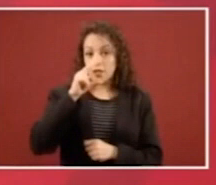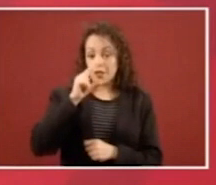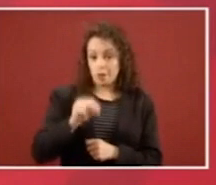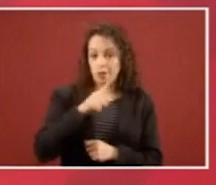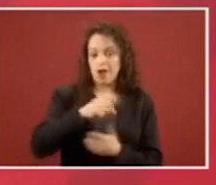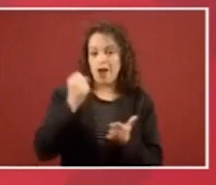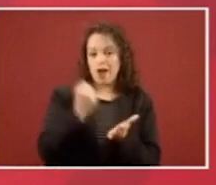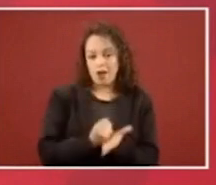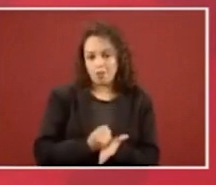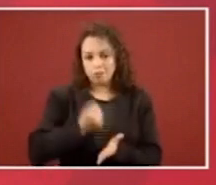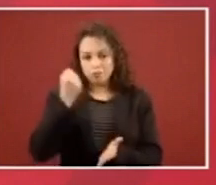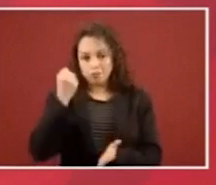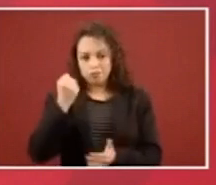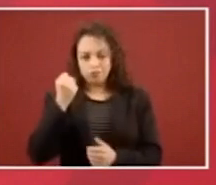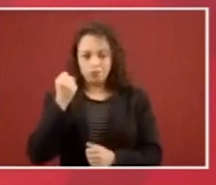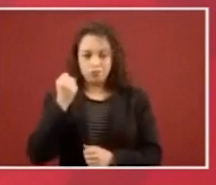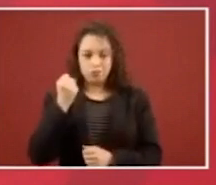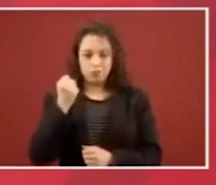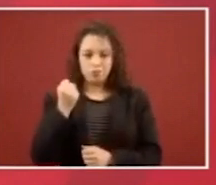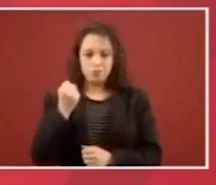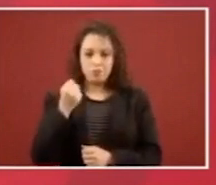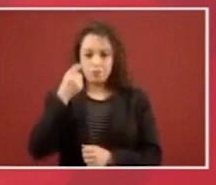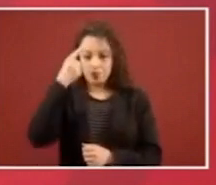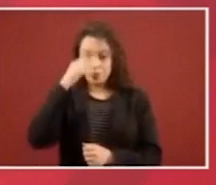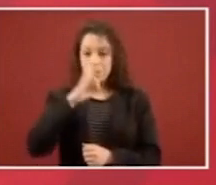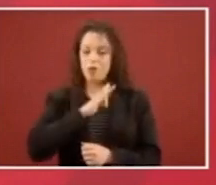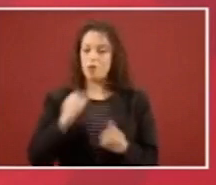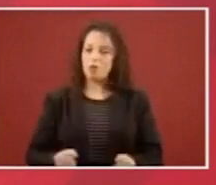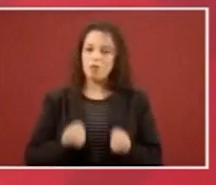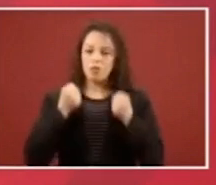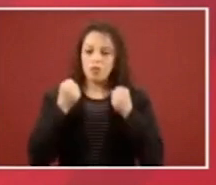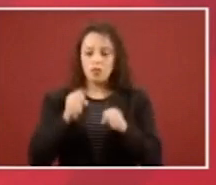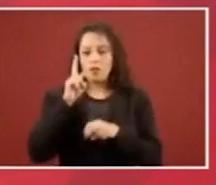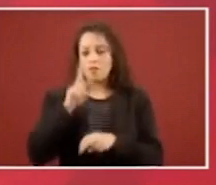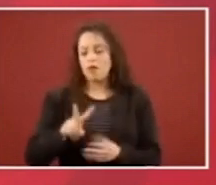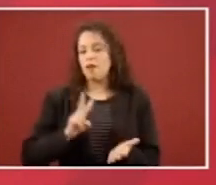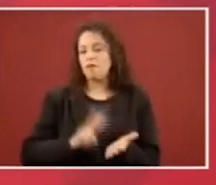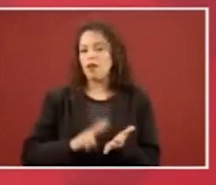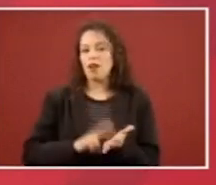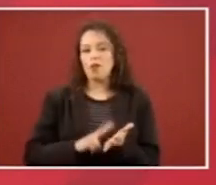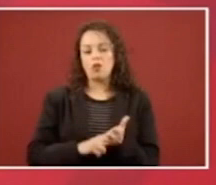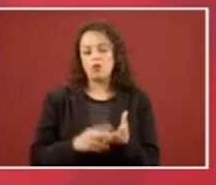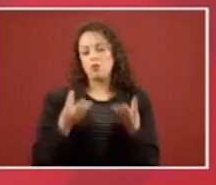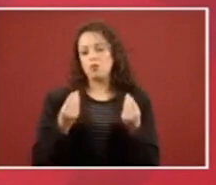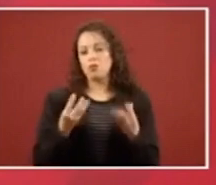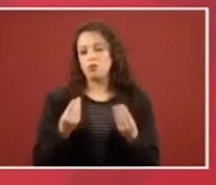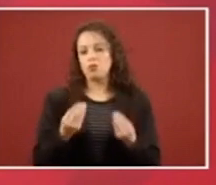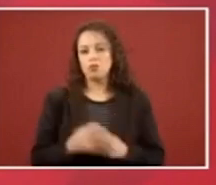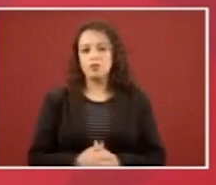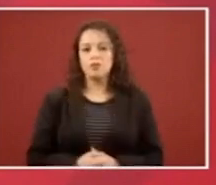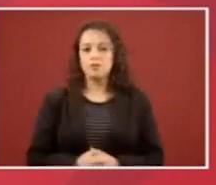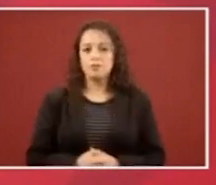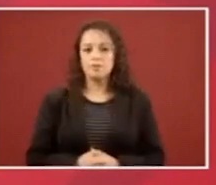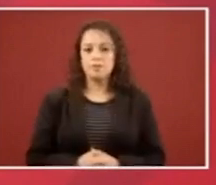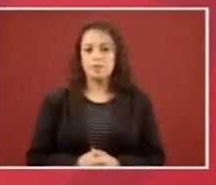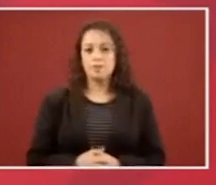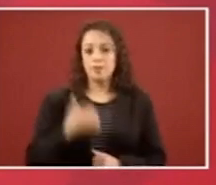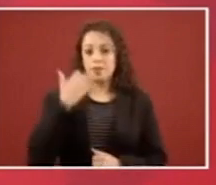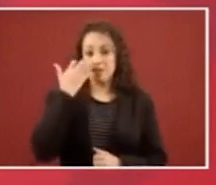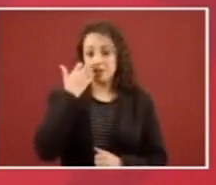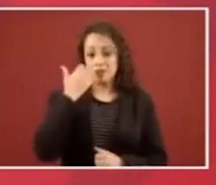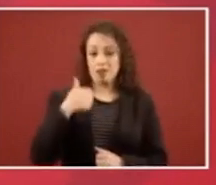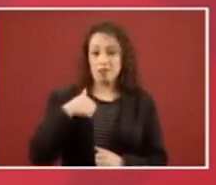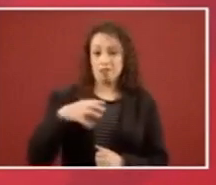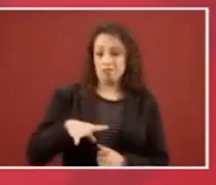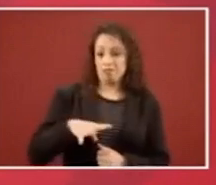caso, porque necesitamos fortalecer los valores, nada de prepotencia, nada